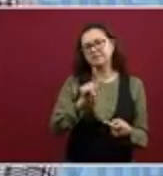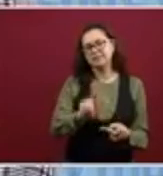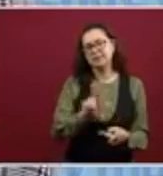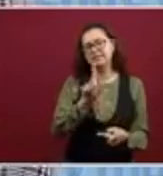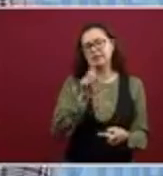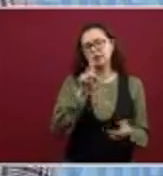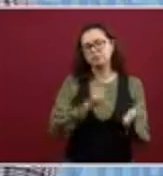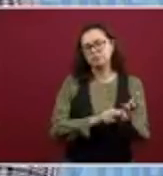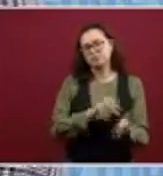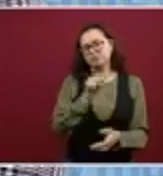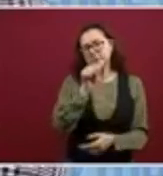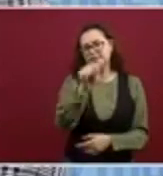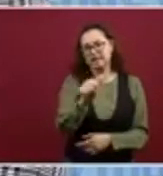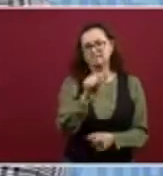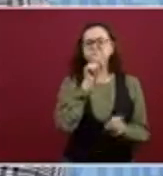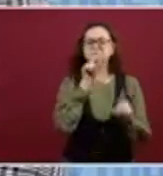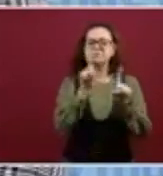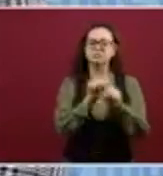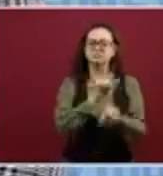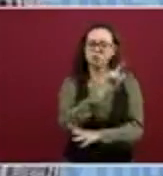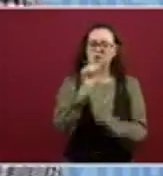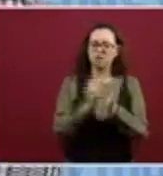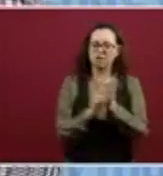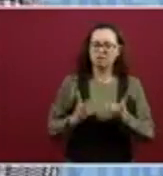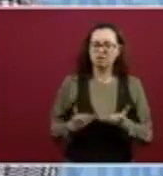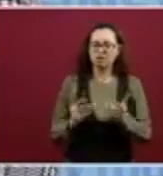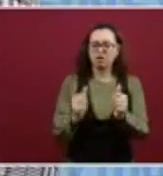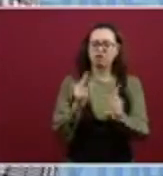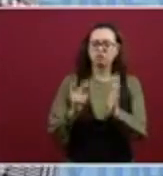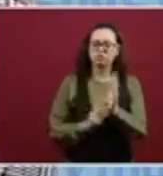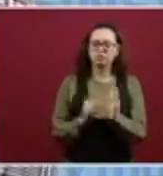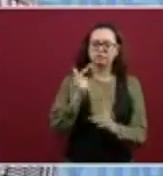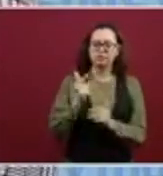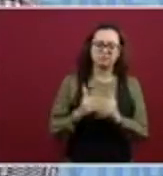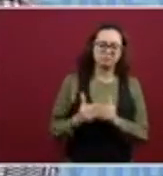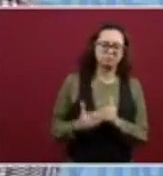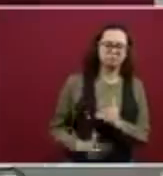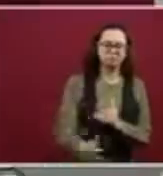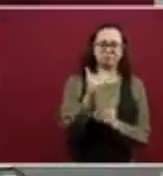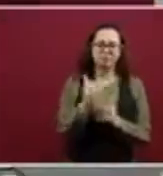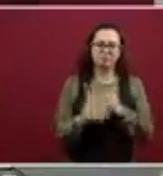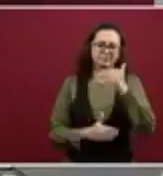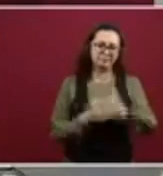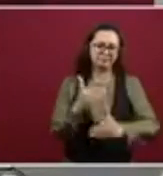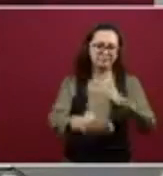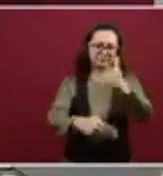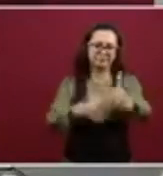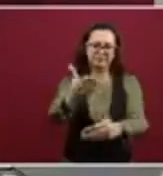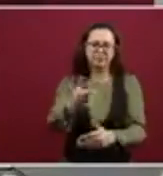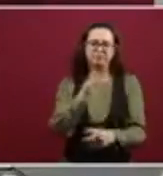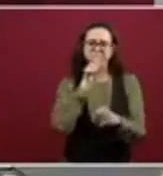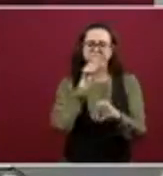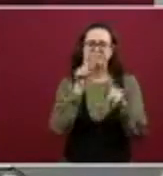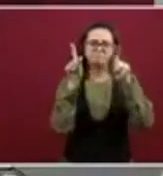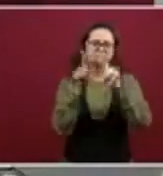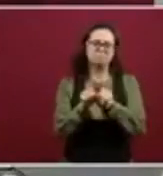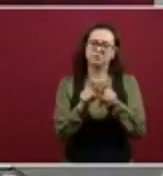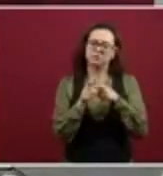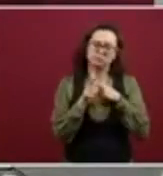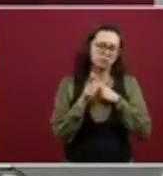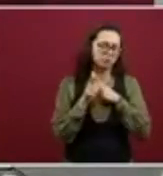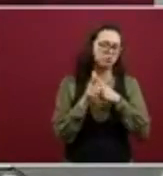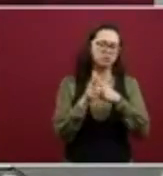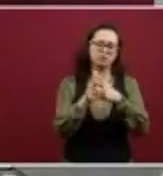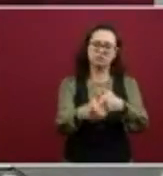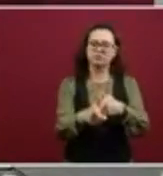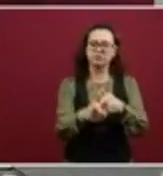de ingresos para el ejercicio de 2007 y subsecuente, porque ahí es donde entra